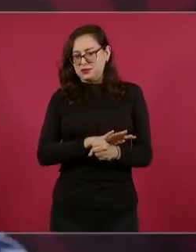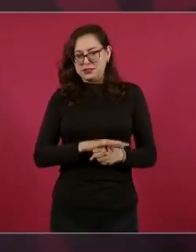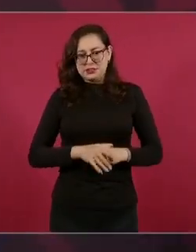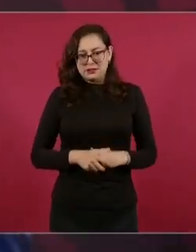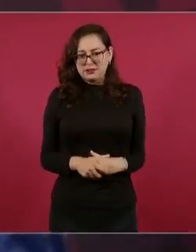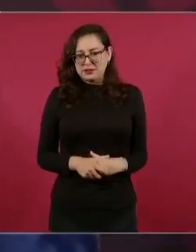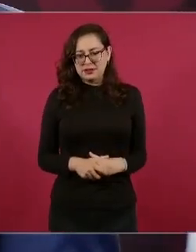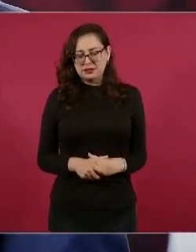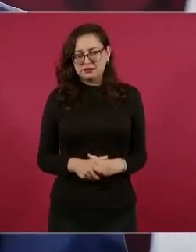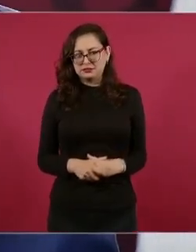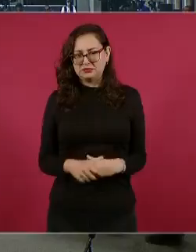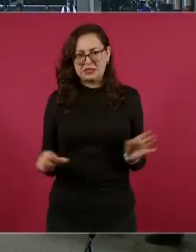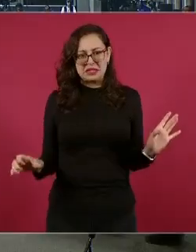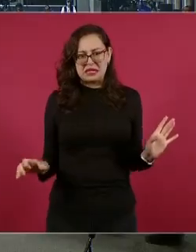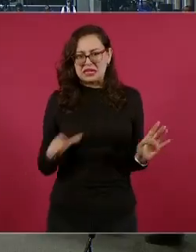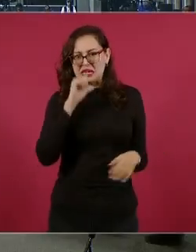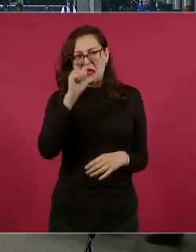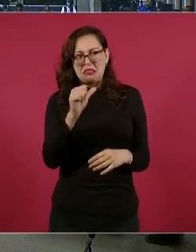todos